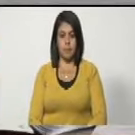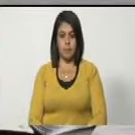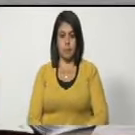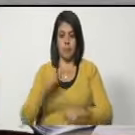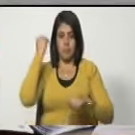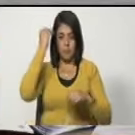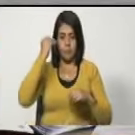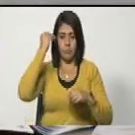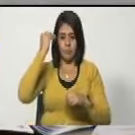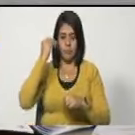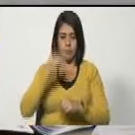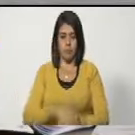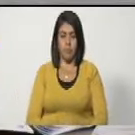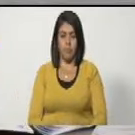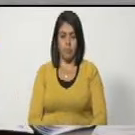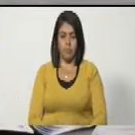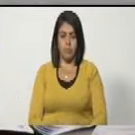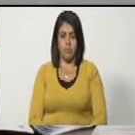En consideración.